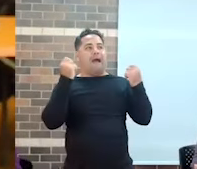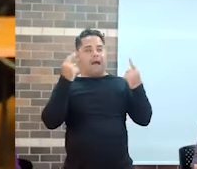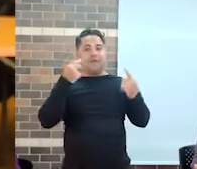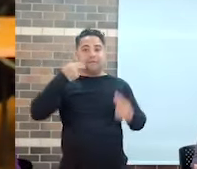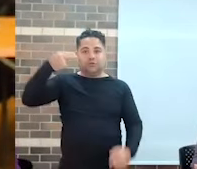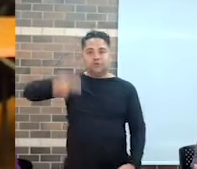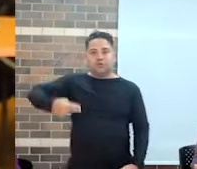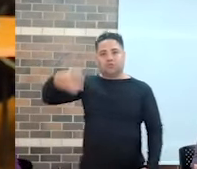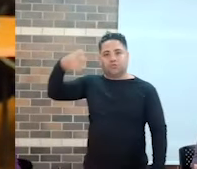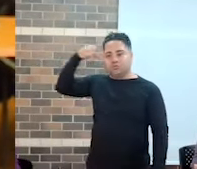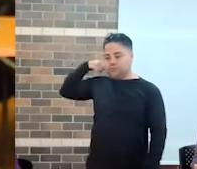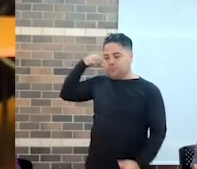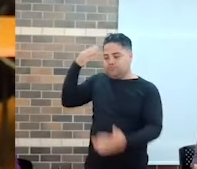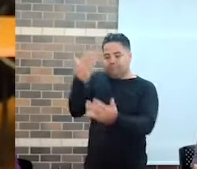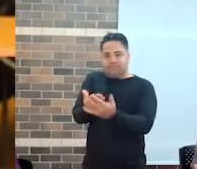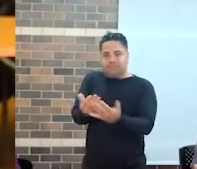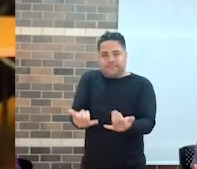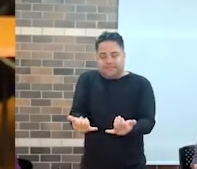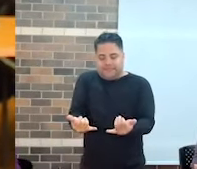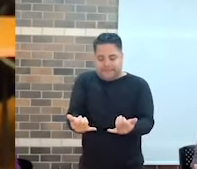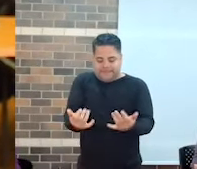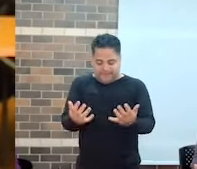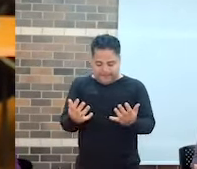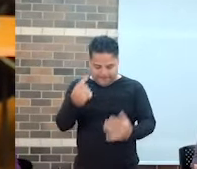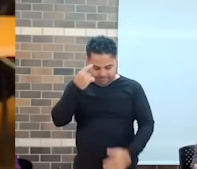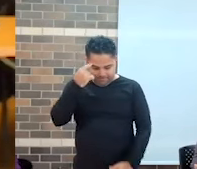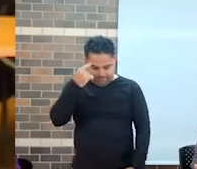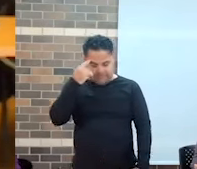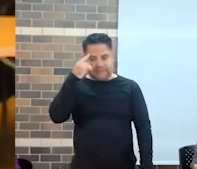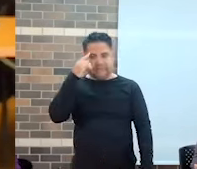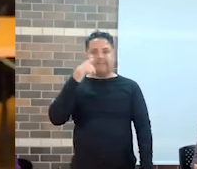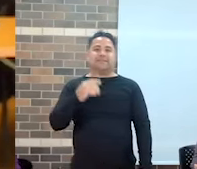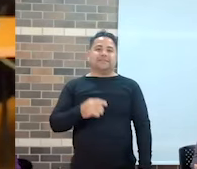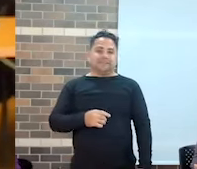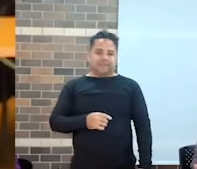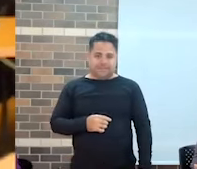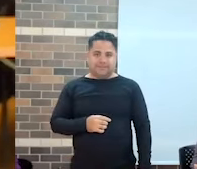histórico donde hemos tenido que afrontar